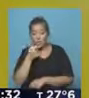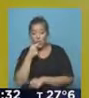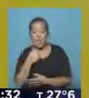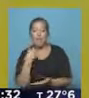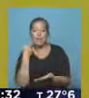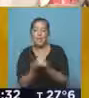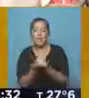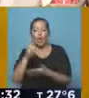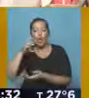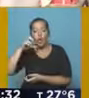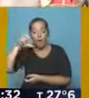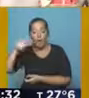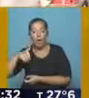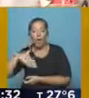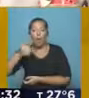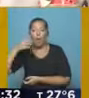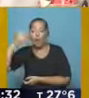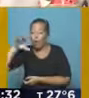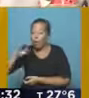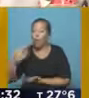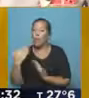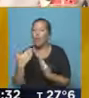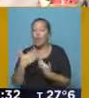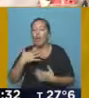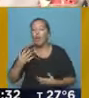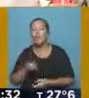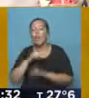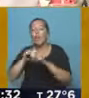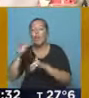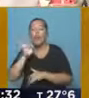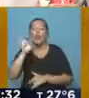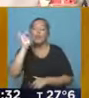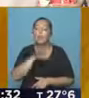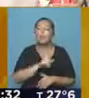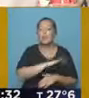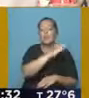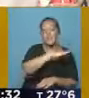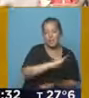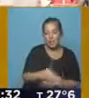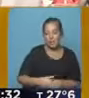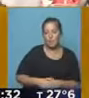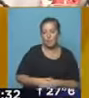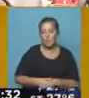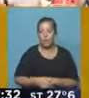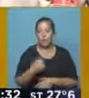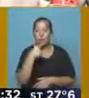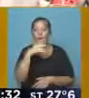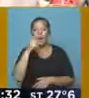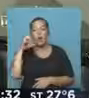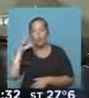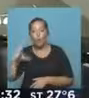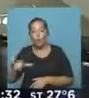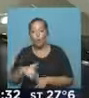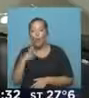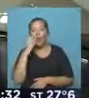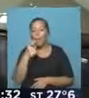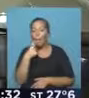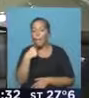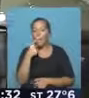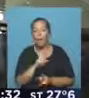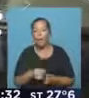del correísmo si lenin moreno logras llegar a la costa o se queda en la sierra de huelva en un ecuador muy partido le voy a preguntar a raúl dellatorre a la zona le pregunté